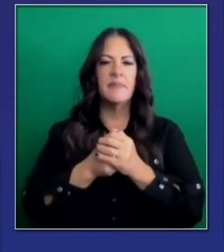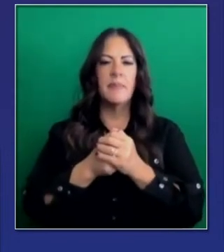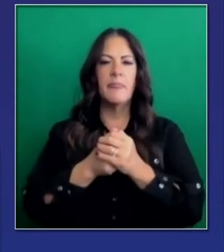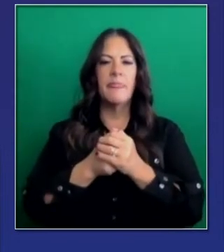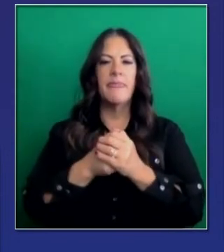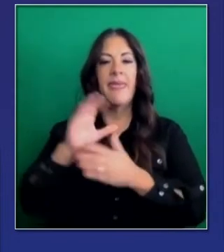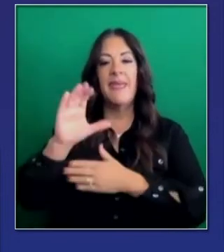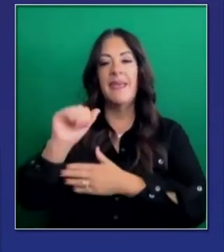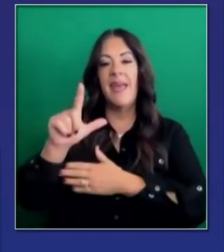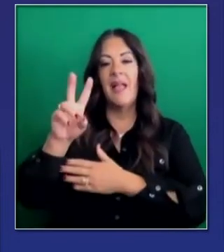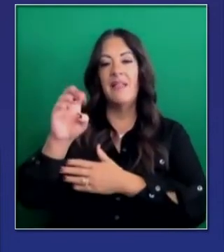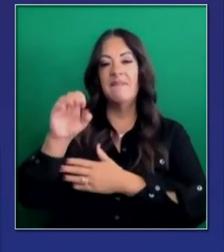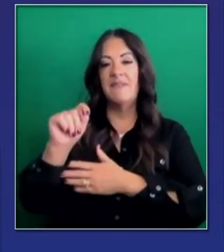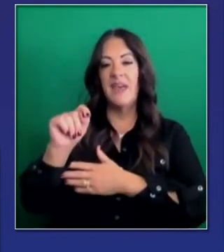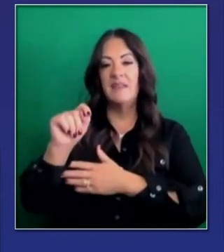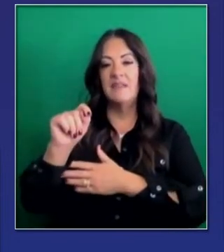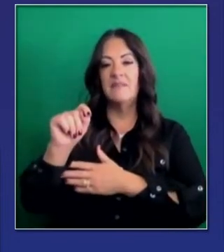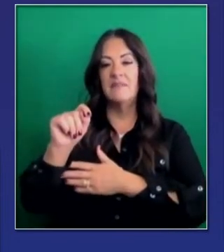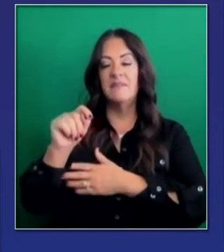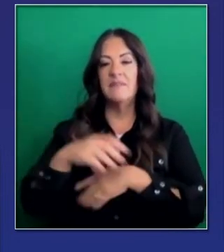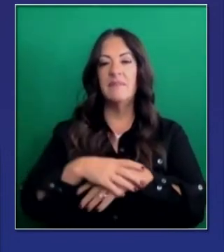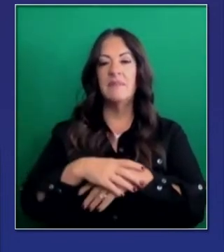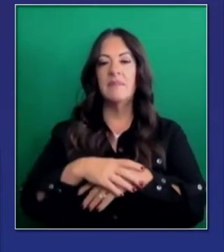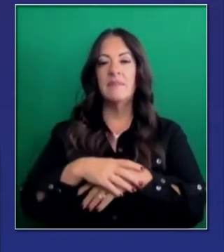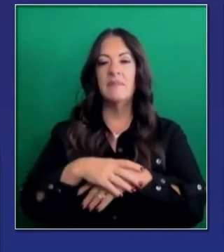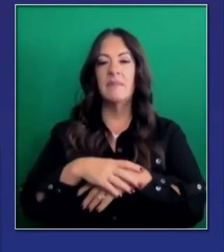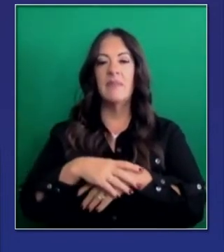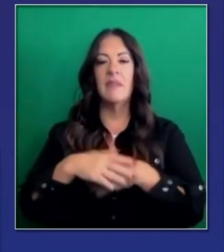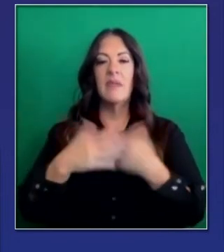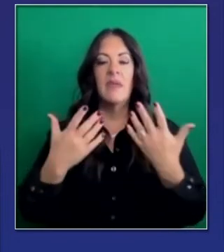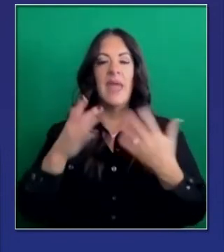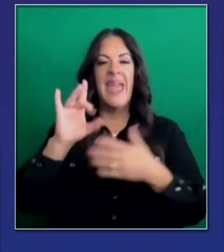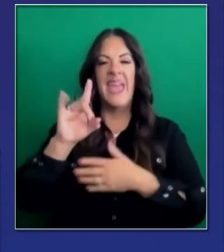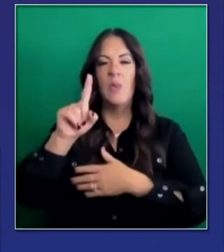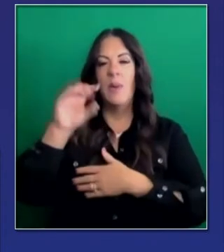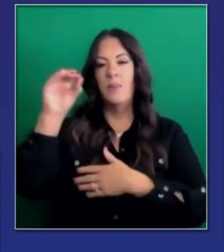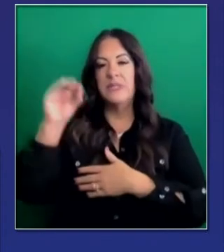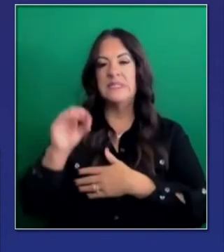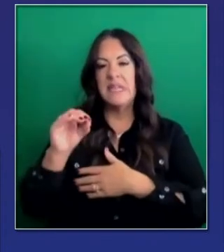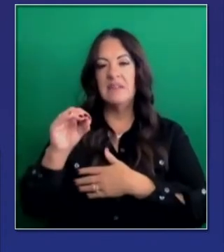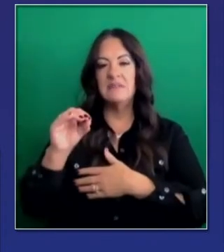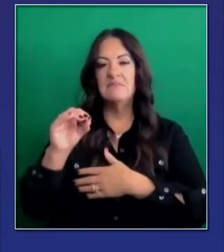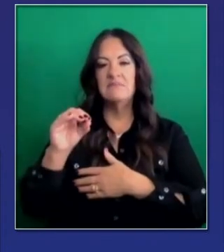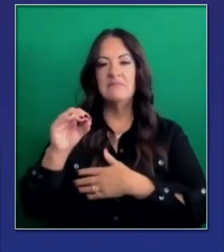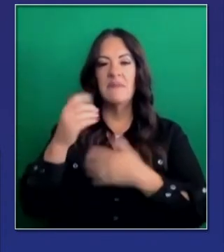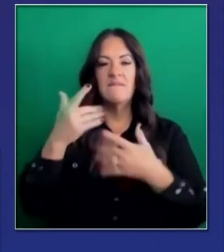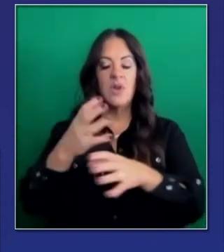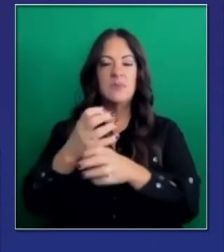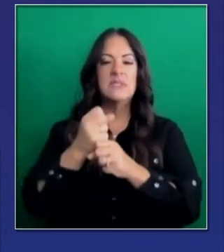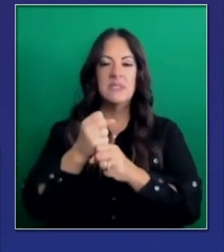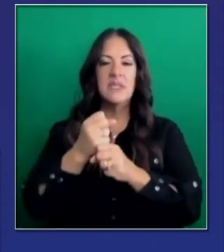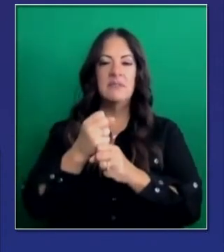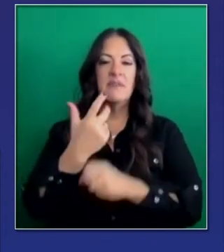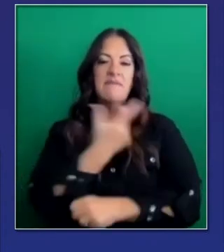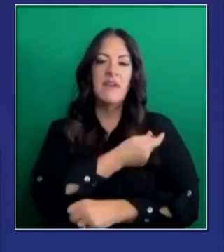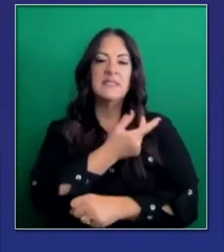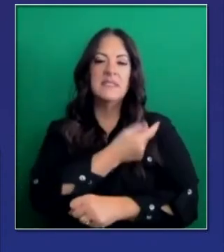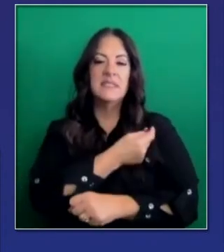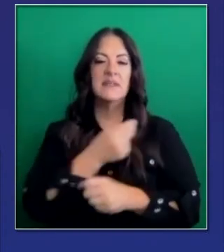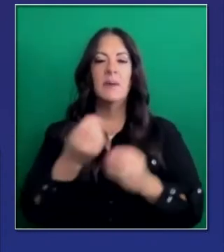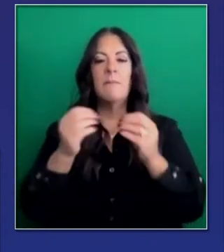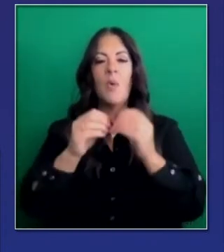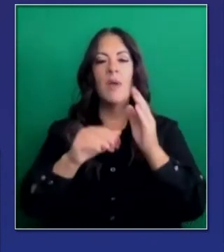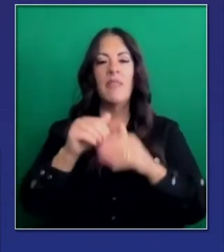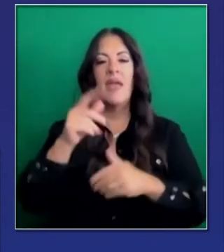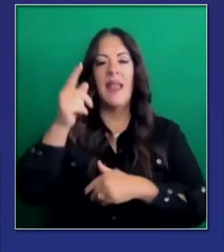calvet por ejemplo 5 de 8 hogares que es el 81% de residentes han recibido las vacunas y más de la